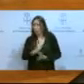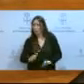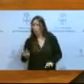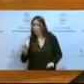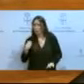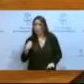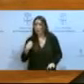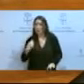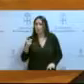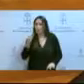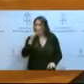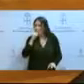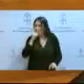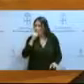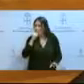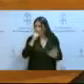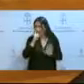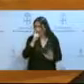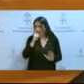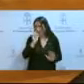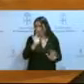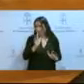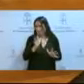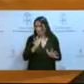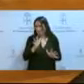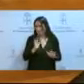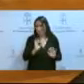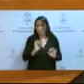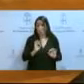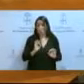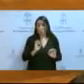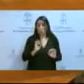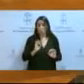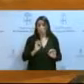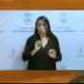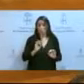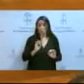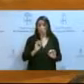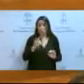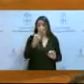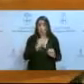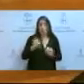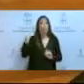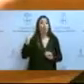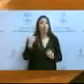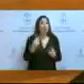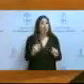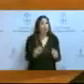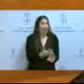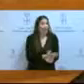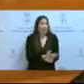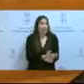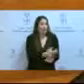la última fue en junio, me parece. Al cerrar el anterior periodo parlamentario, me pidió que buscara ese